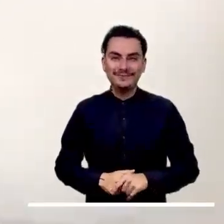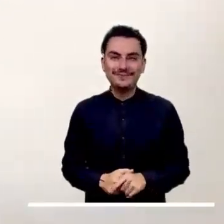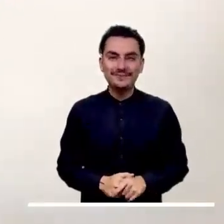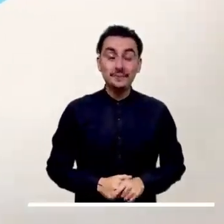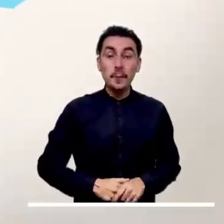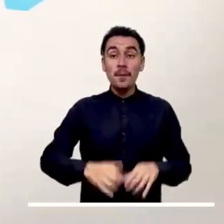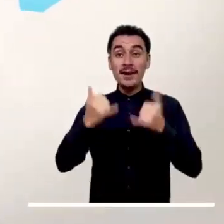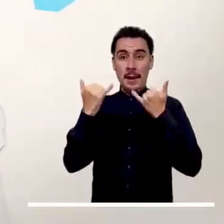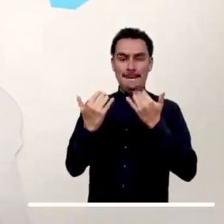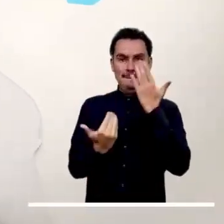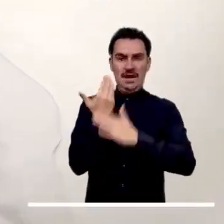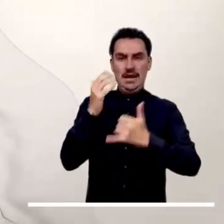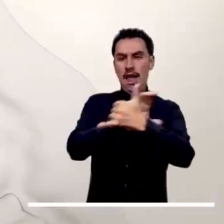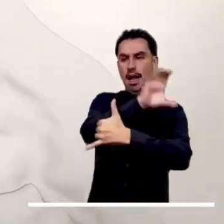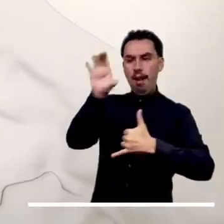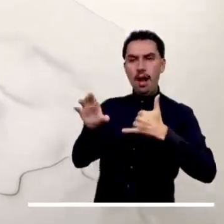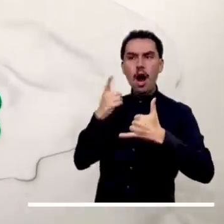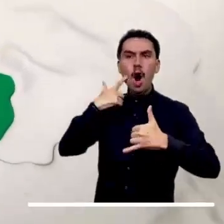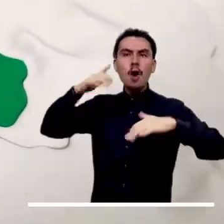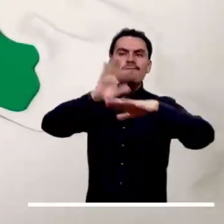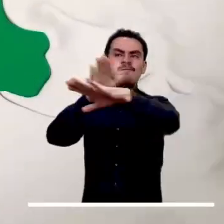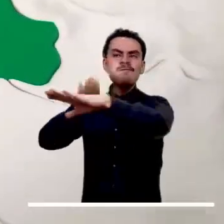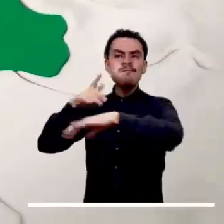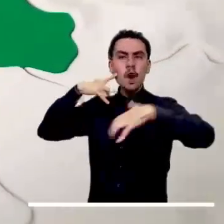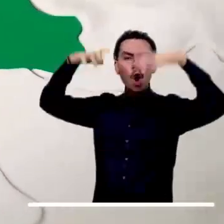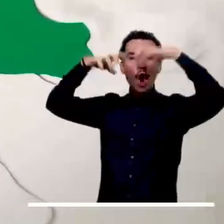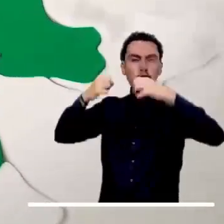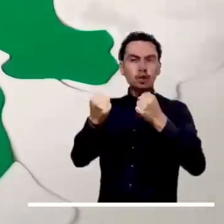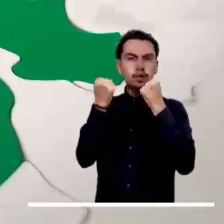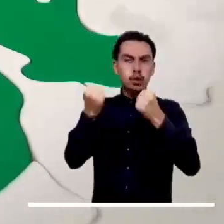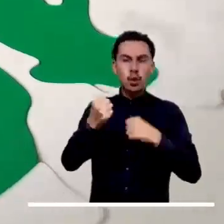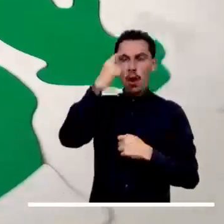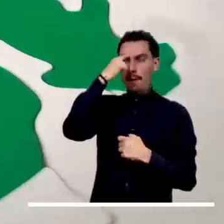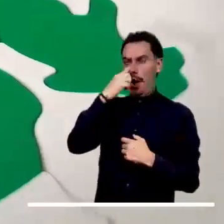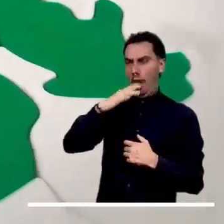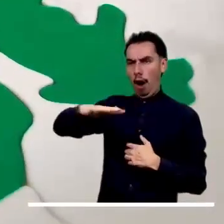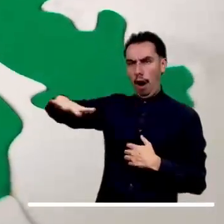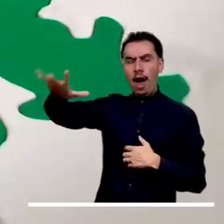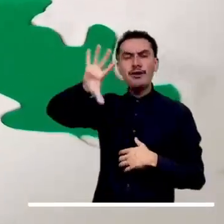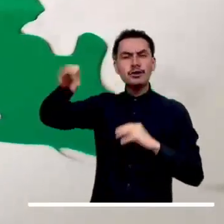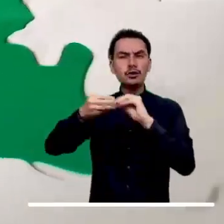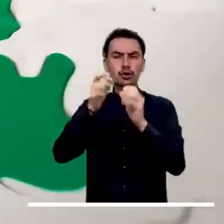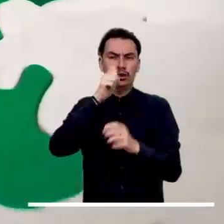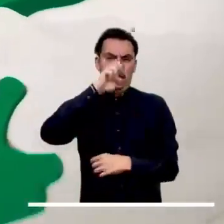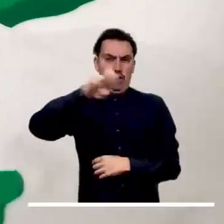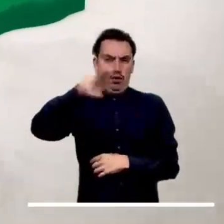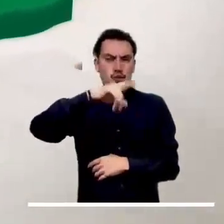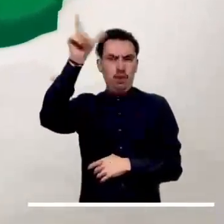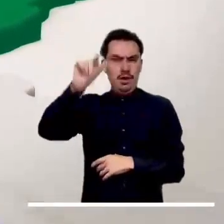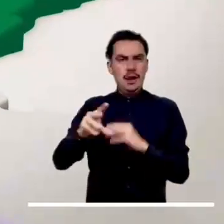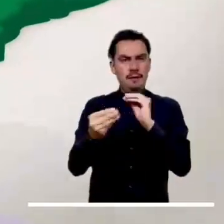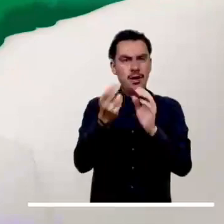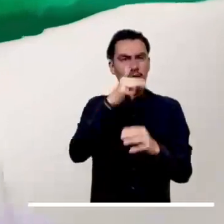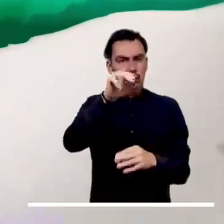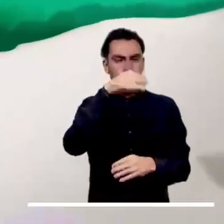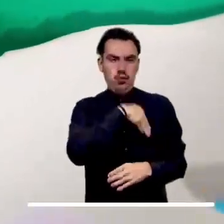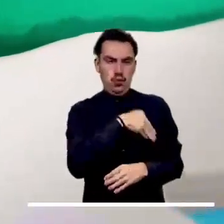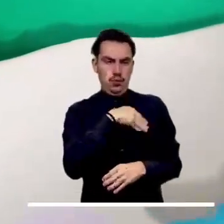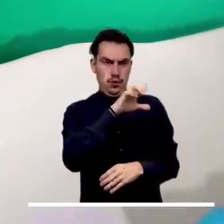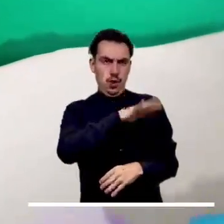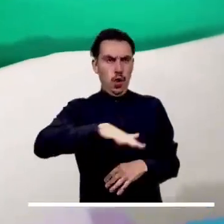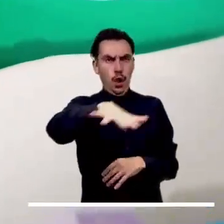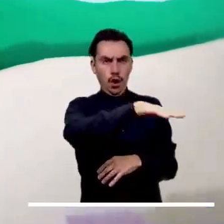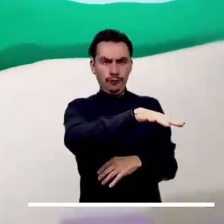Se prevé que la tarde en la región Caribe estará parcialmente nublada, pero con predominio de tiempo seco.